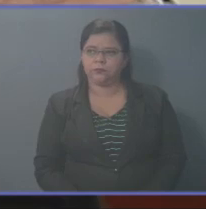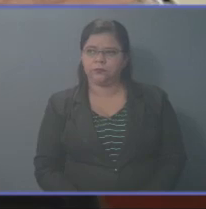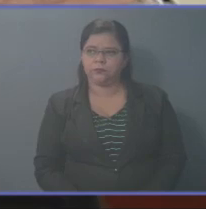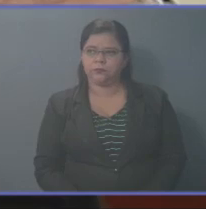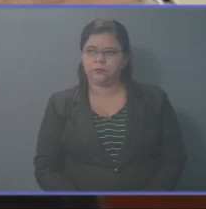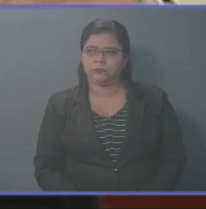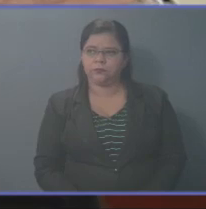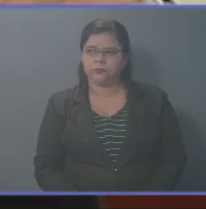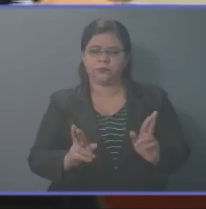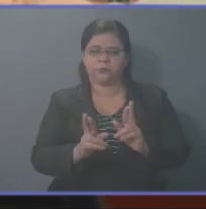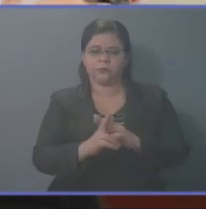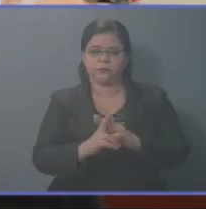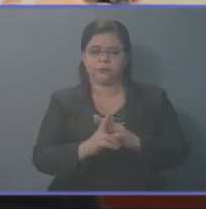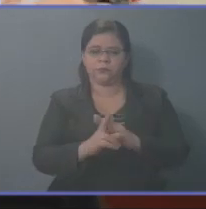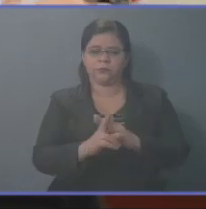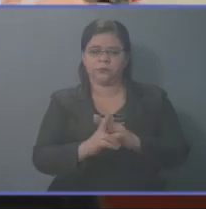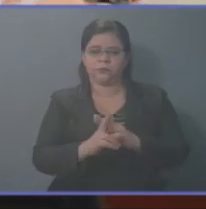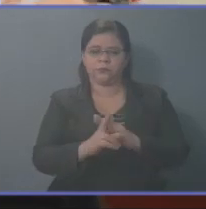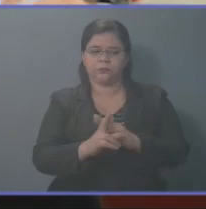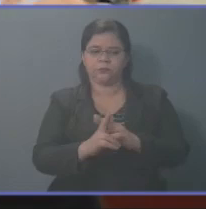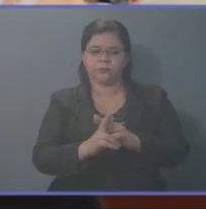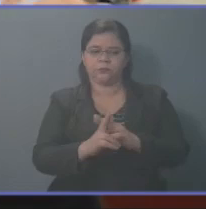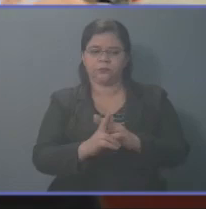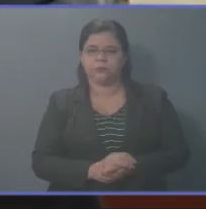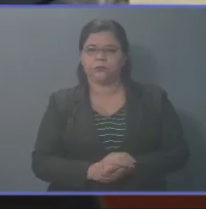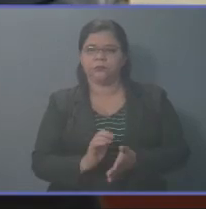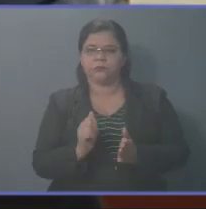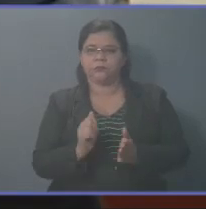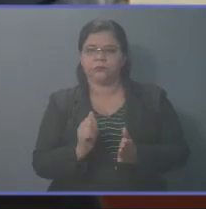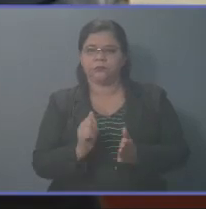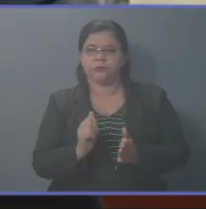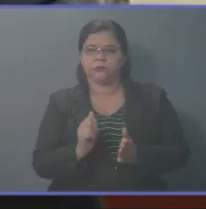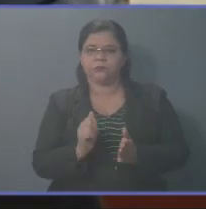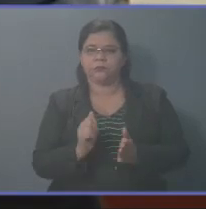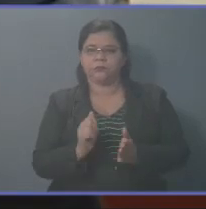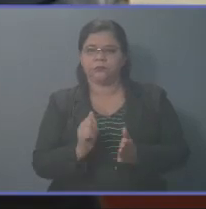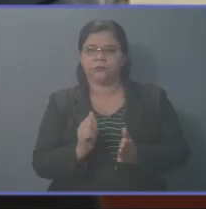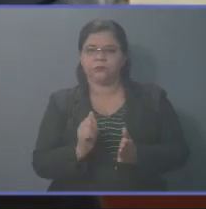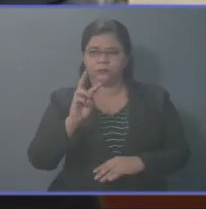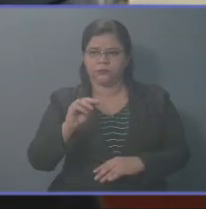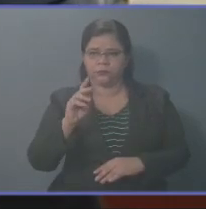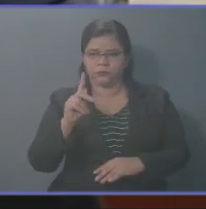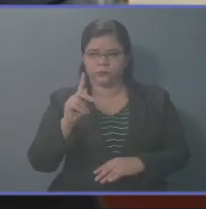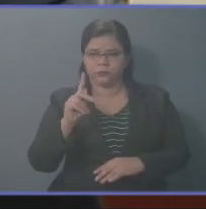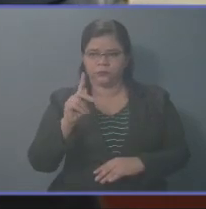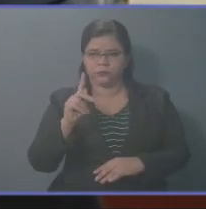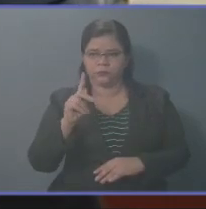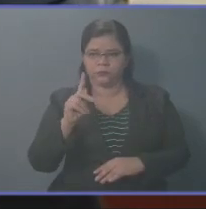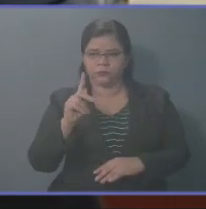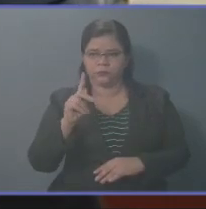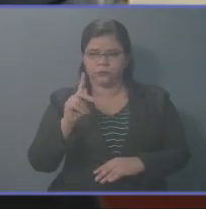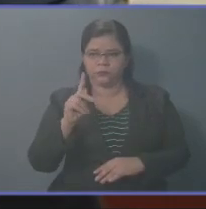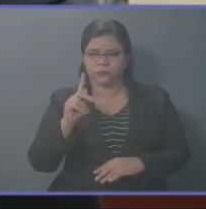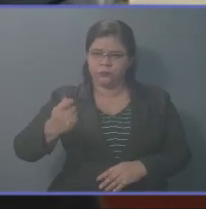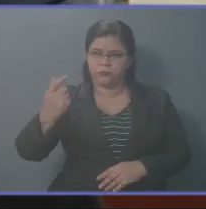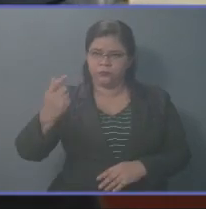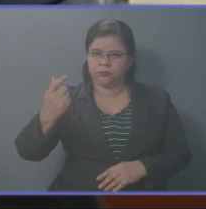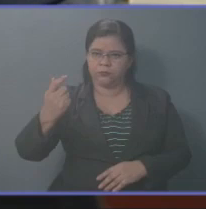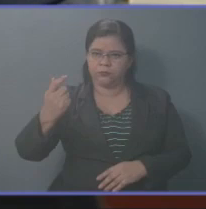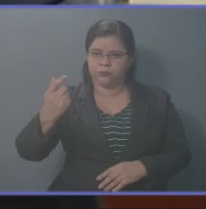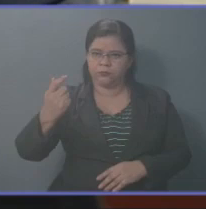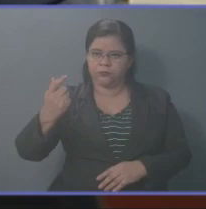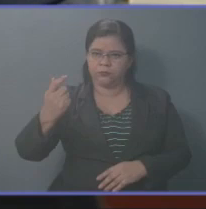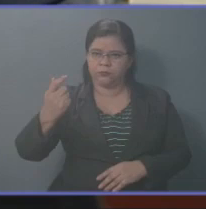Reforme el artículo 9 de la siguiente manera. Artículo 9. El Viceministerio de Transporte deberá requerir mensualmente los recursos necesarios para